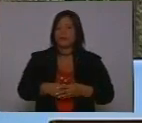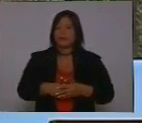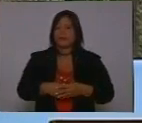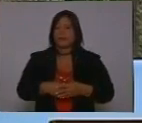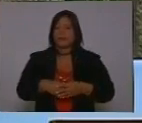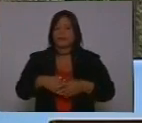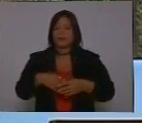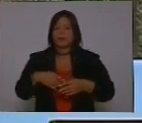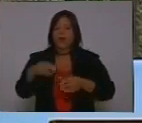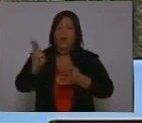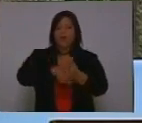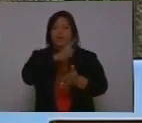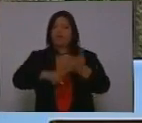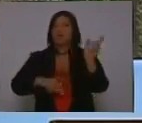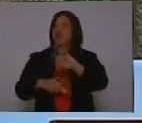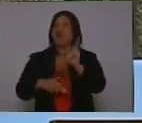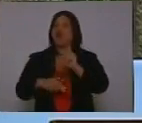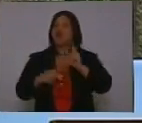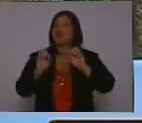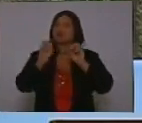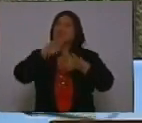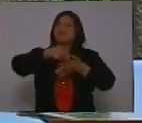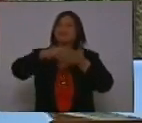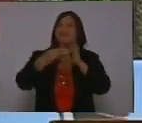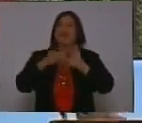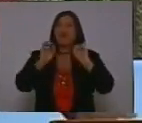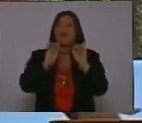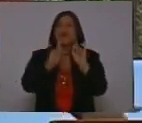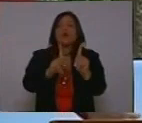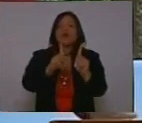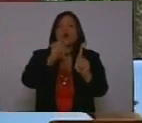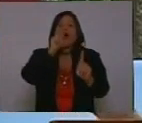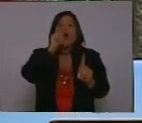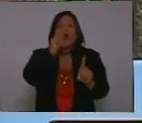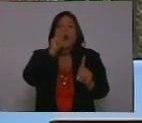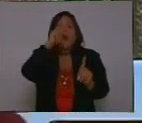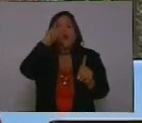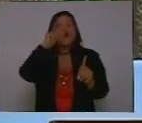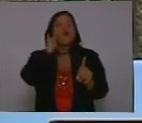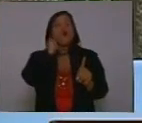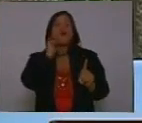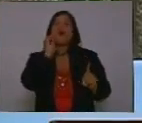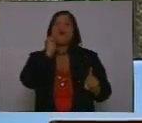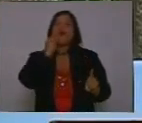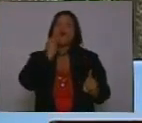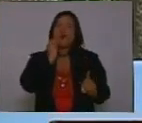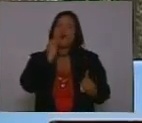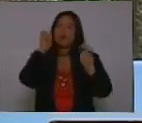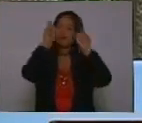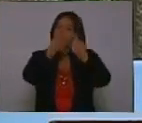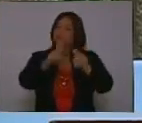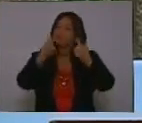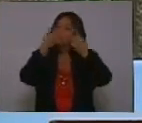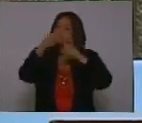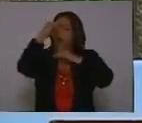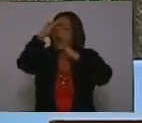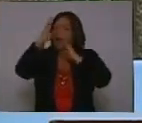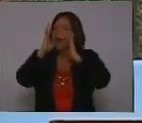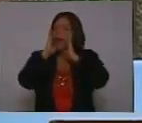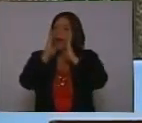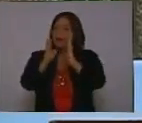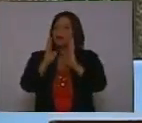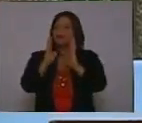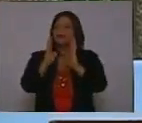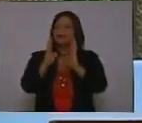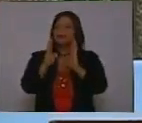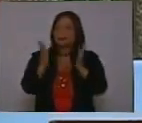punitivos. Se trata de dar oportunidades a esos hombres, a esos jóvenes, formarlos y atenderlos.